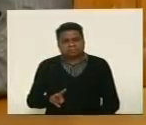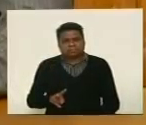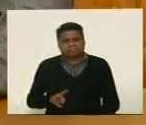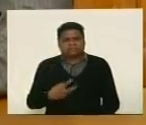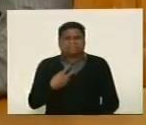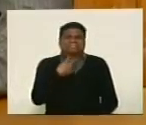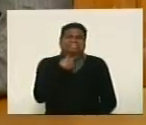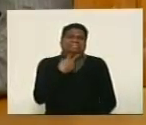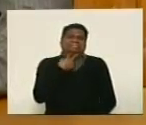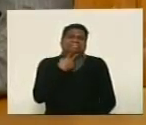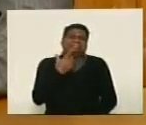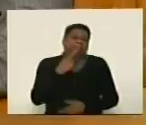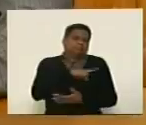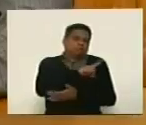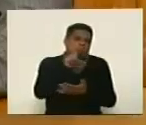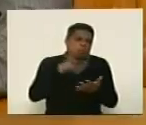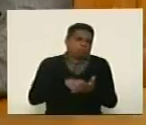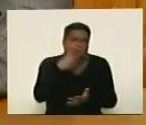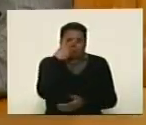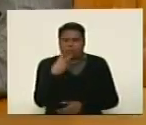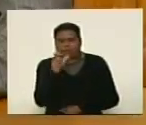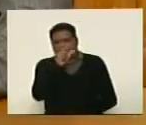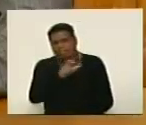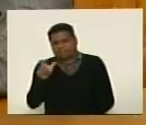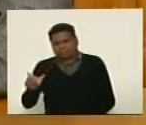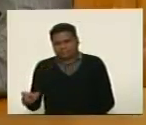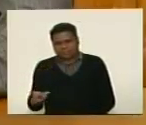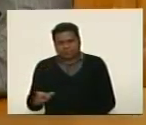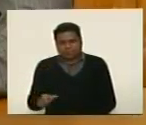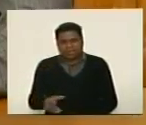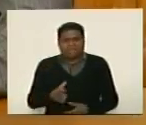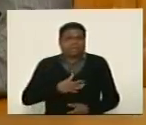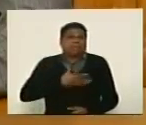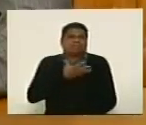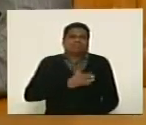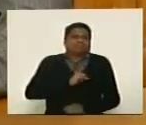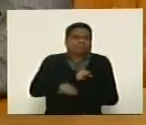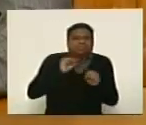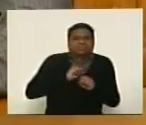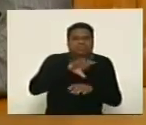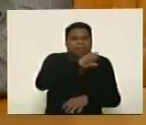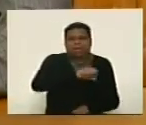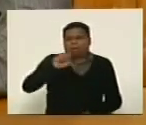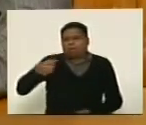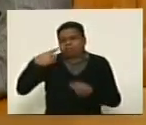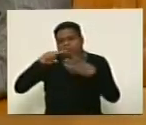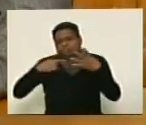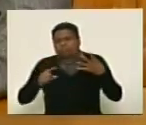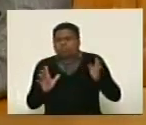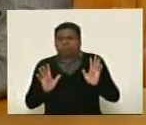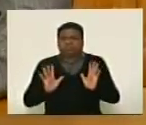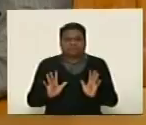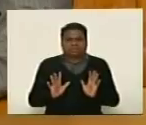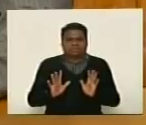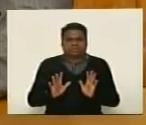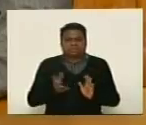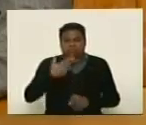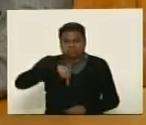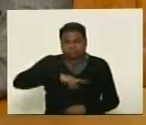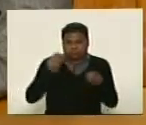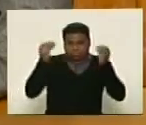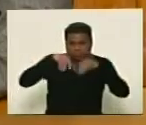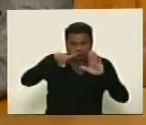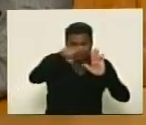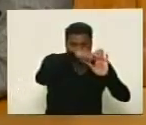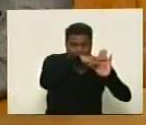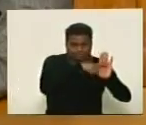y los venezolanos en su derecho humano en el acceso a bienes y servicios. Considerando que